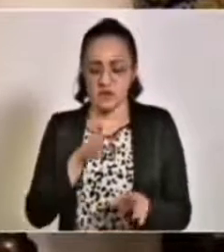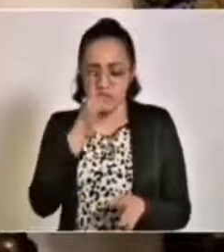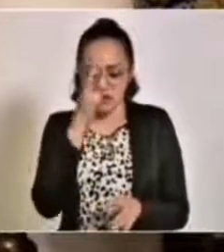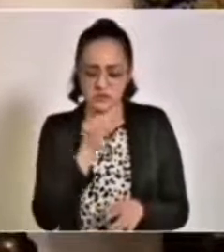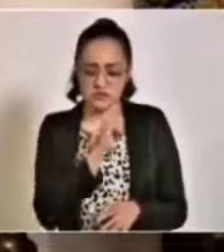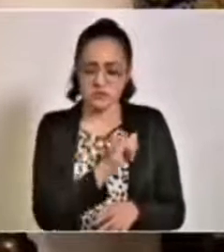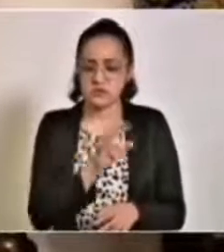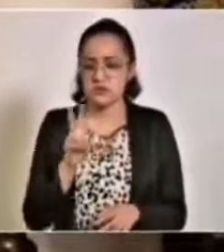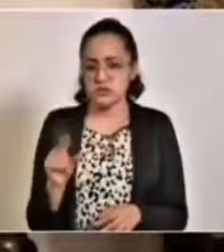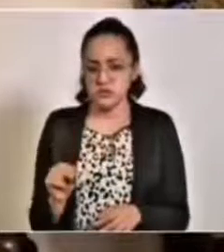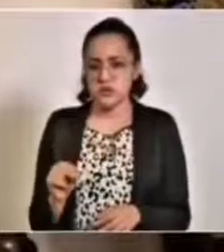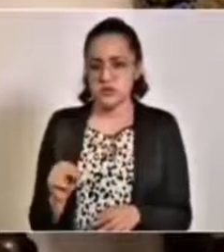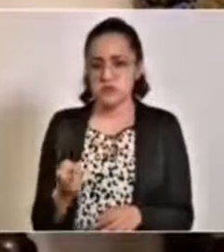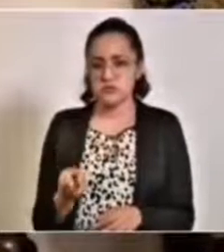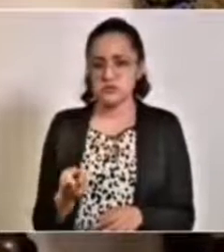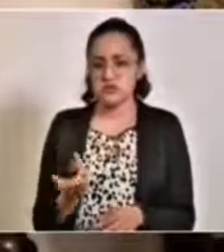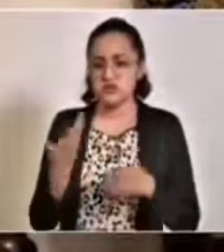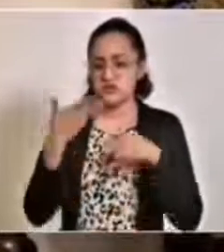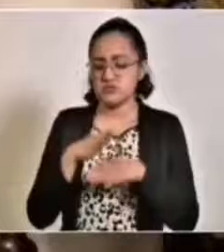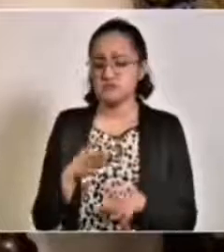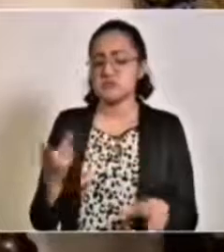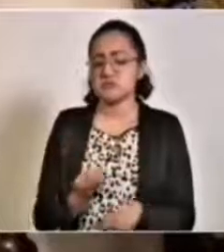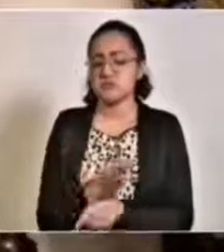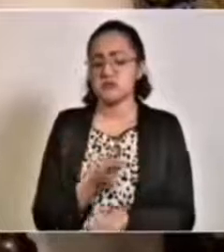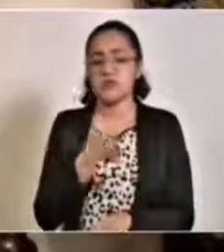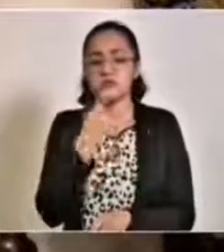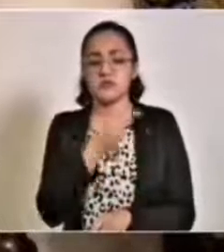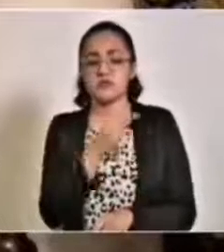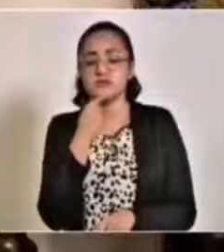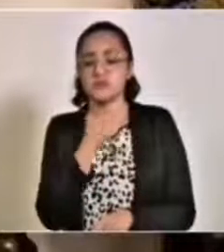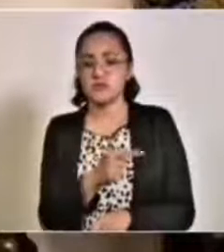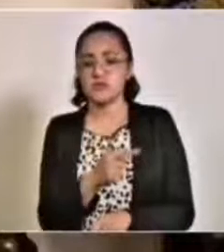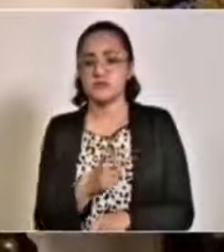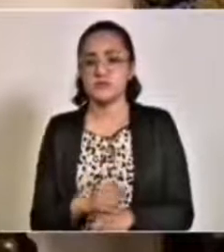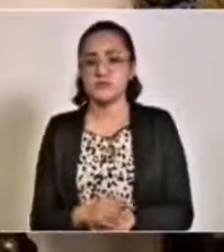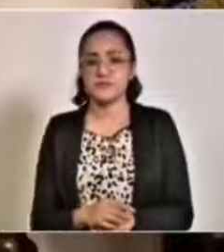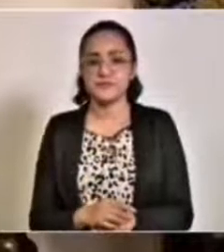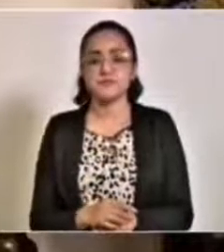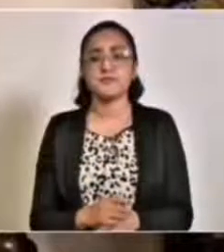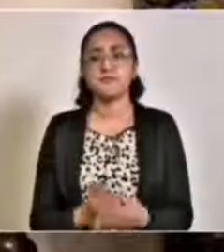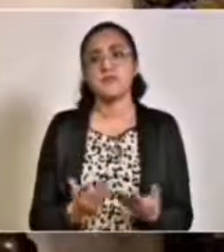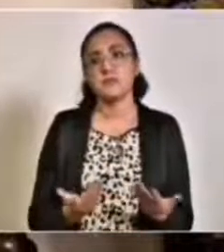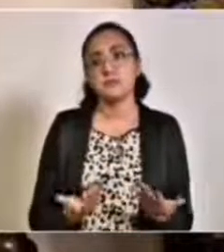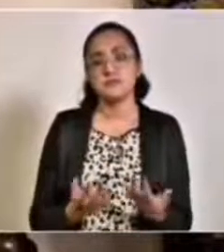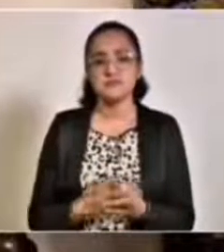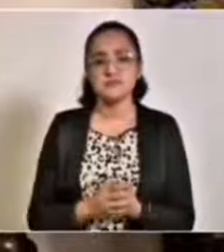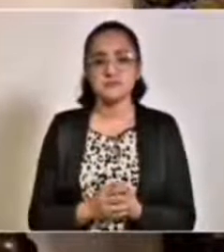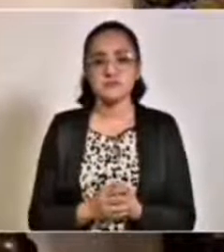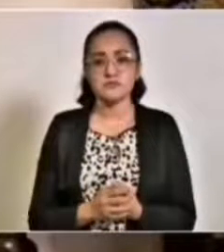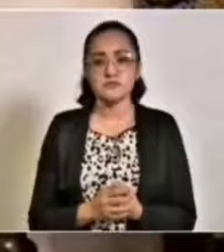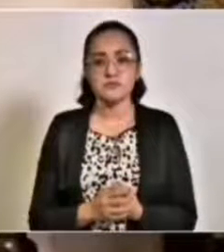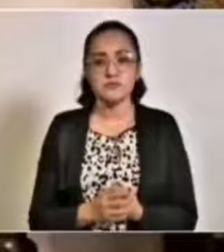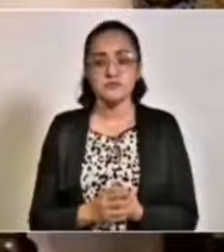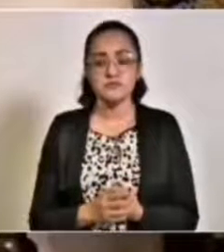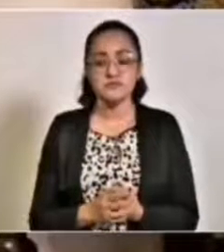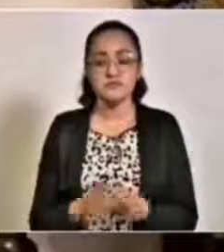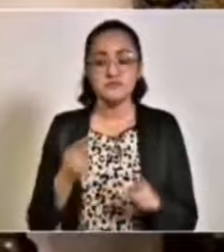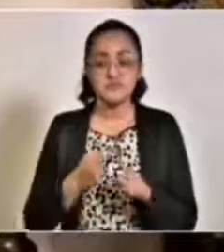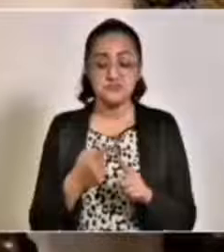razones o no sobre los hechos denunciados. Y